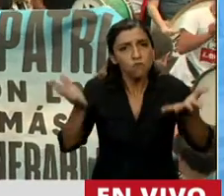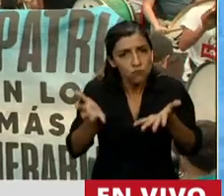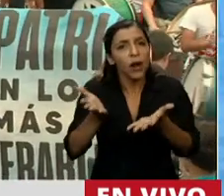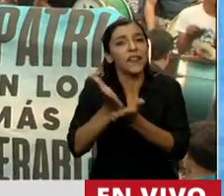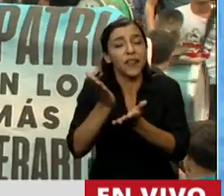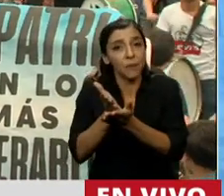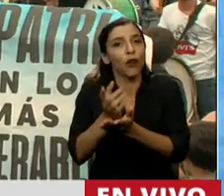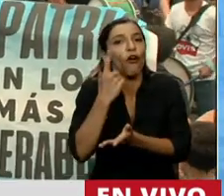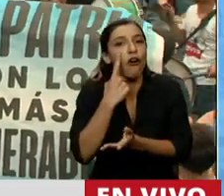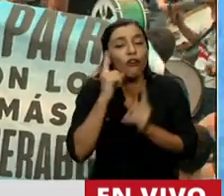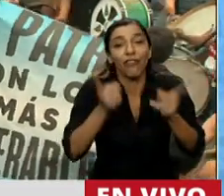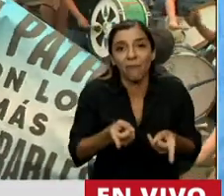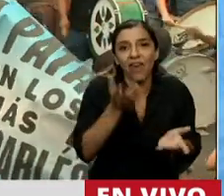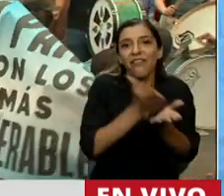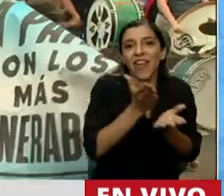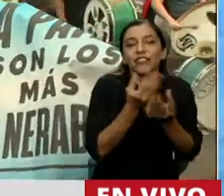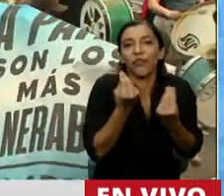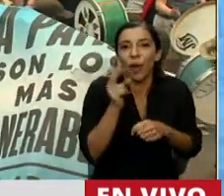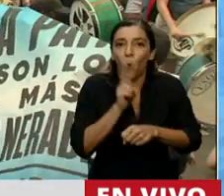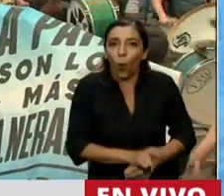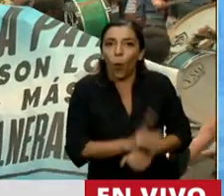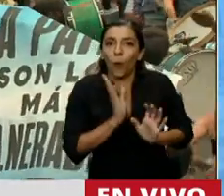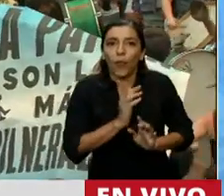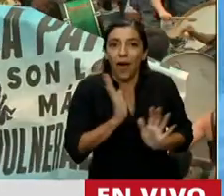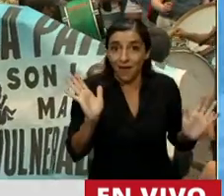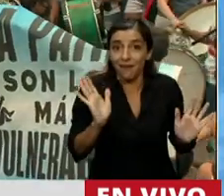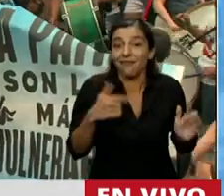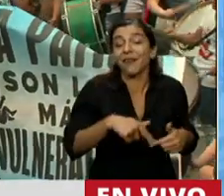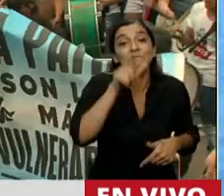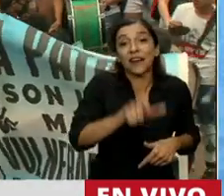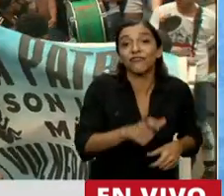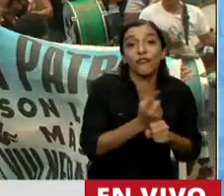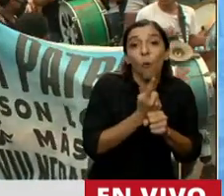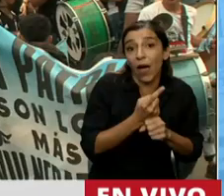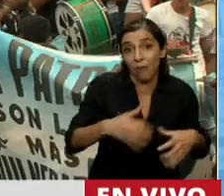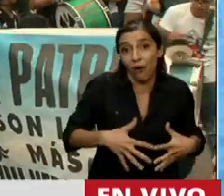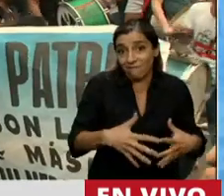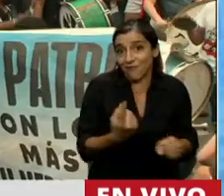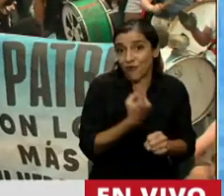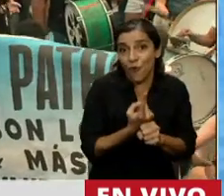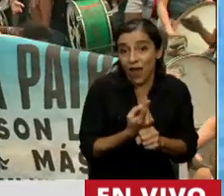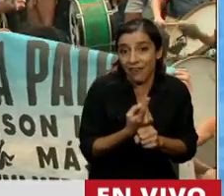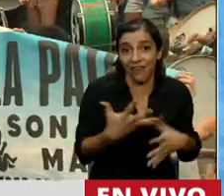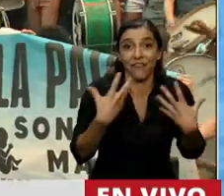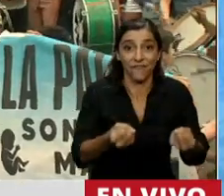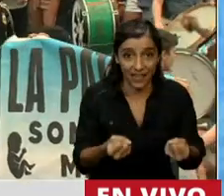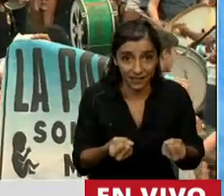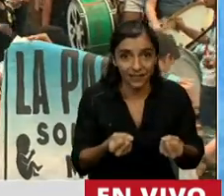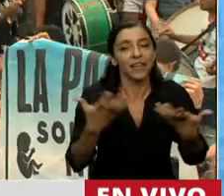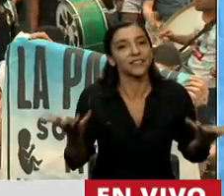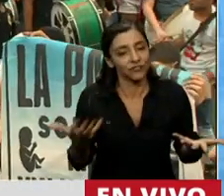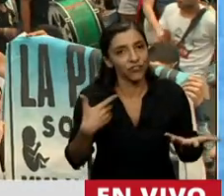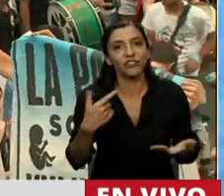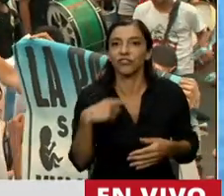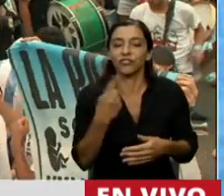no pueden hacerlo por sí mismos. Sería promover el derecho al derecho, el derecho inalienable a